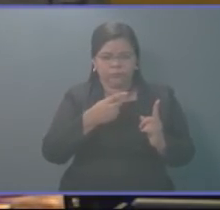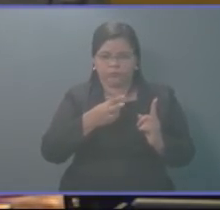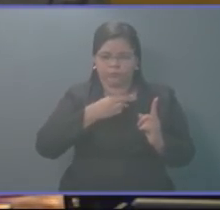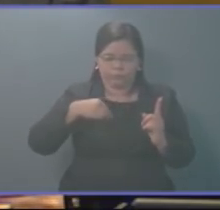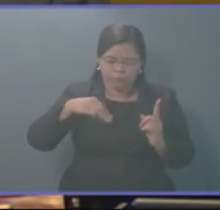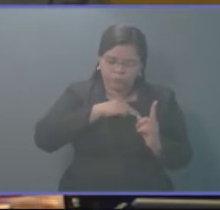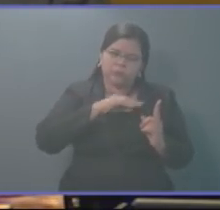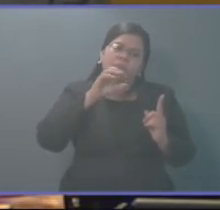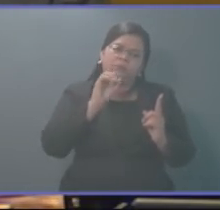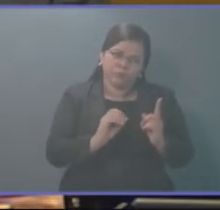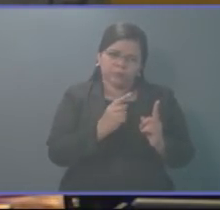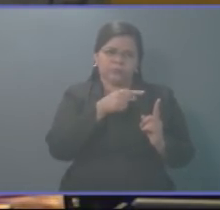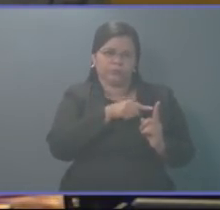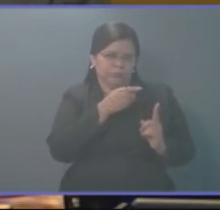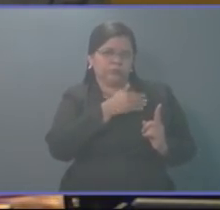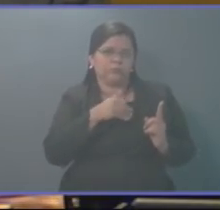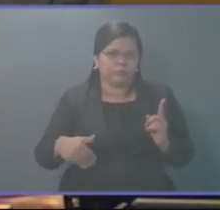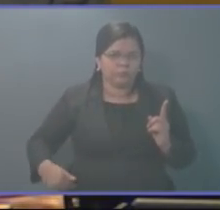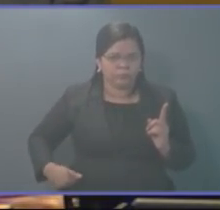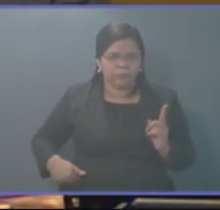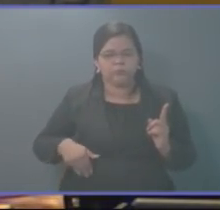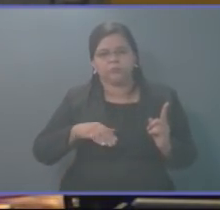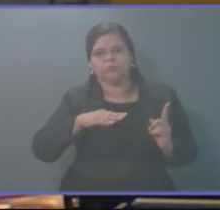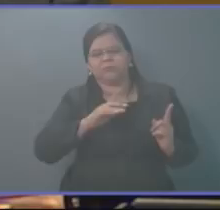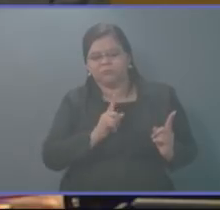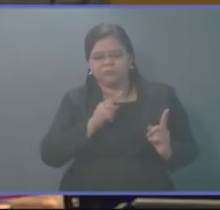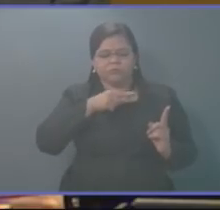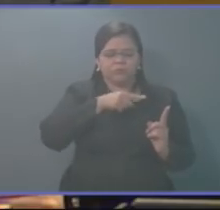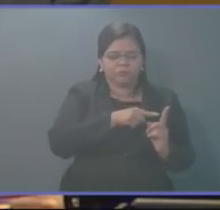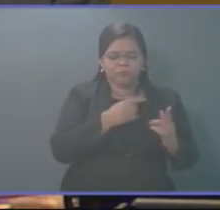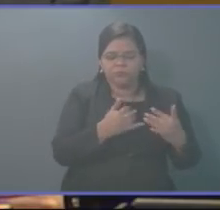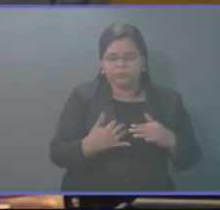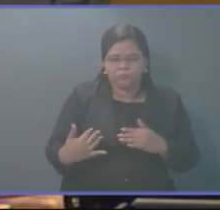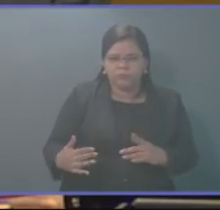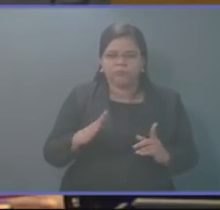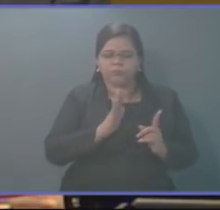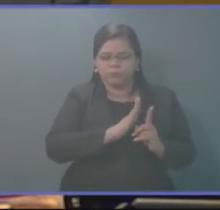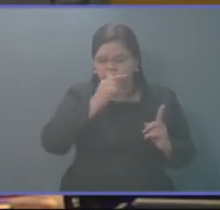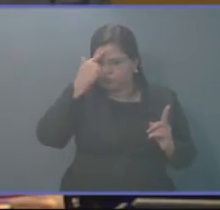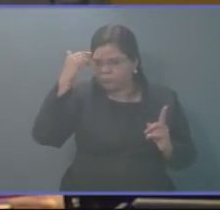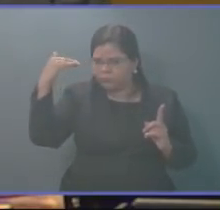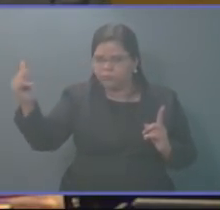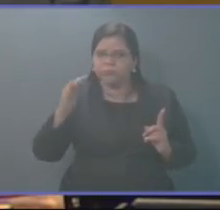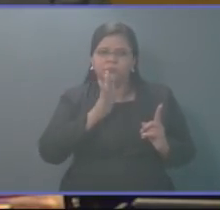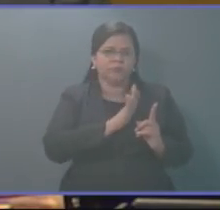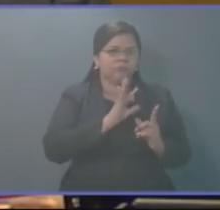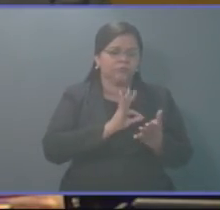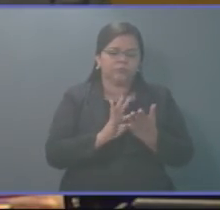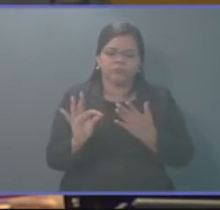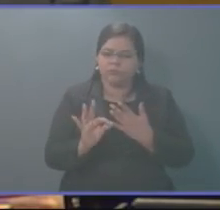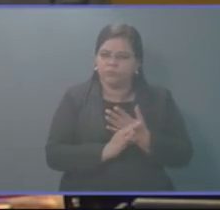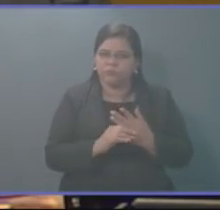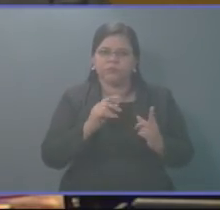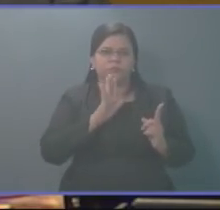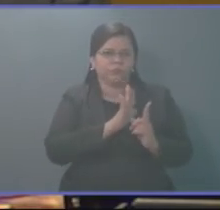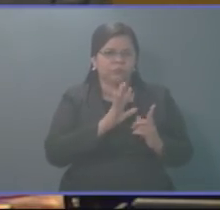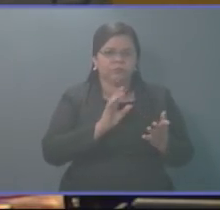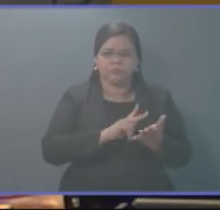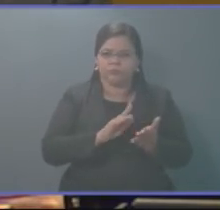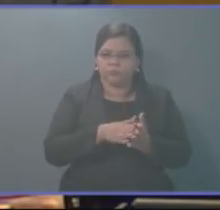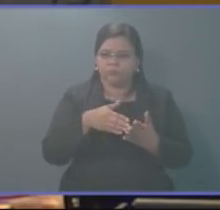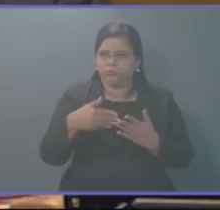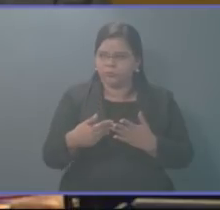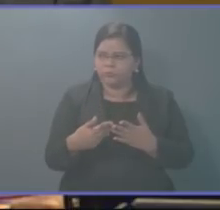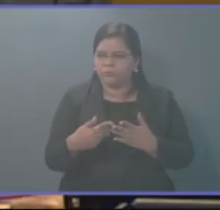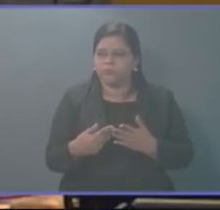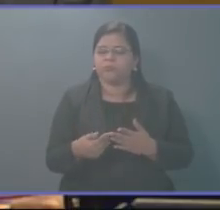autónomas respecto a sus actuaciones, su política, el programa o proyecto en determinada materia